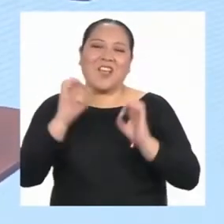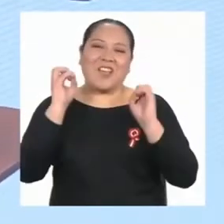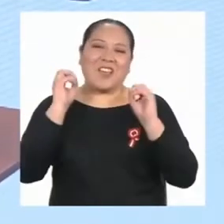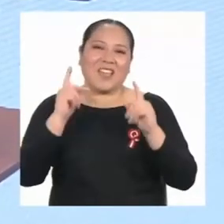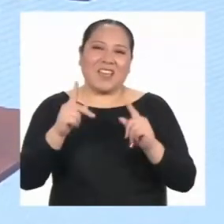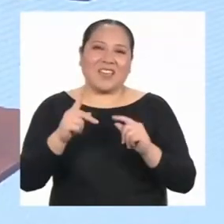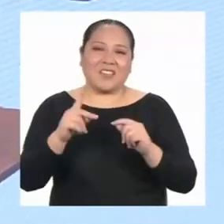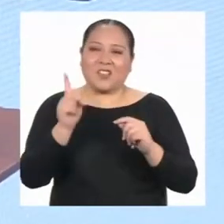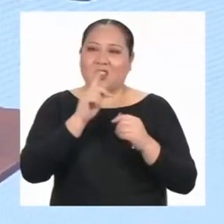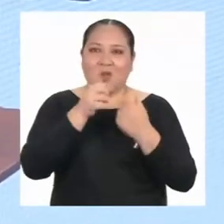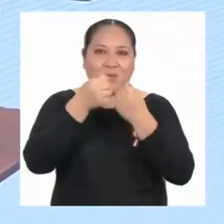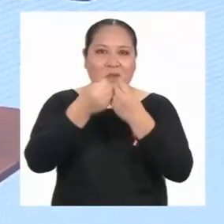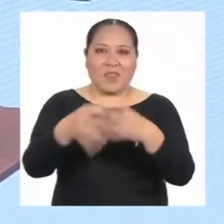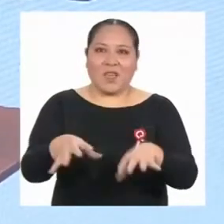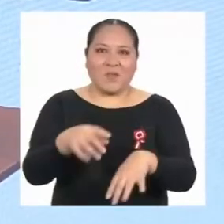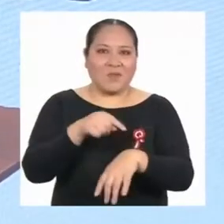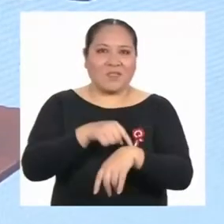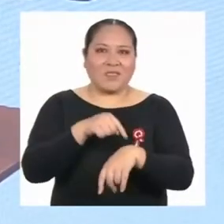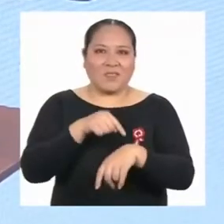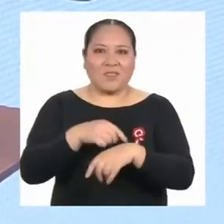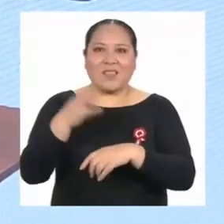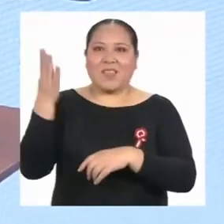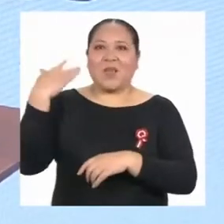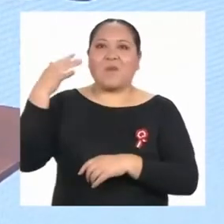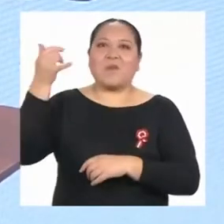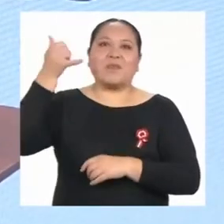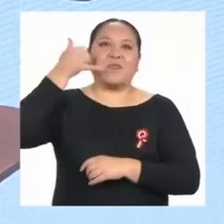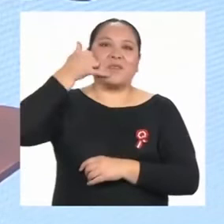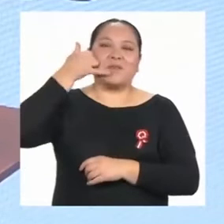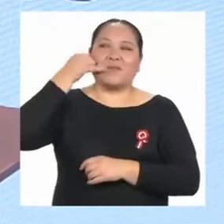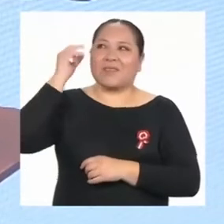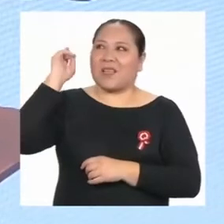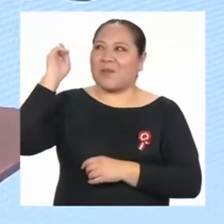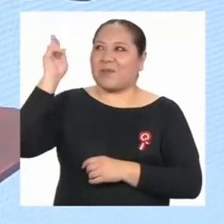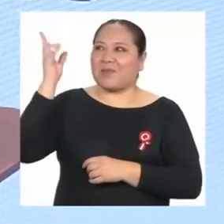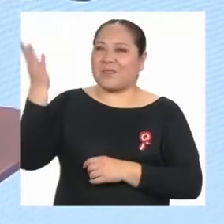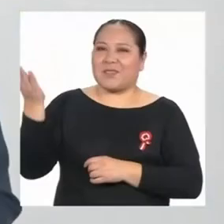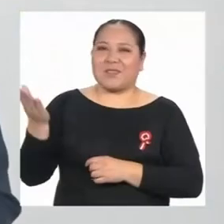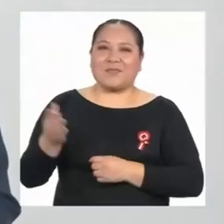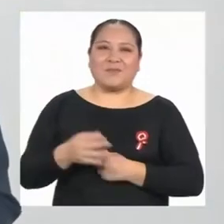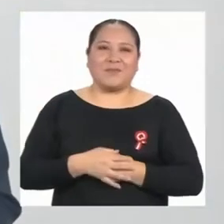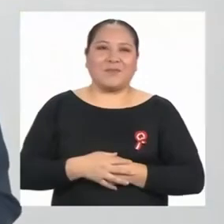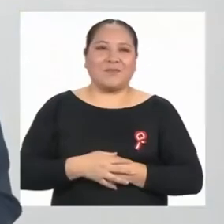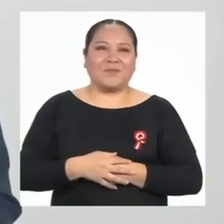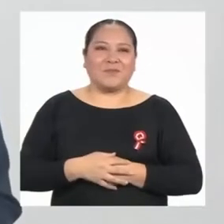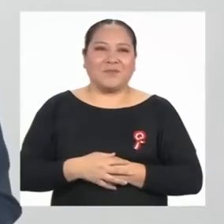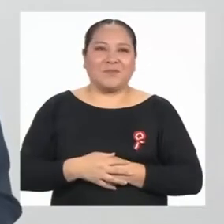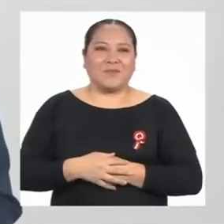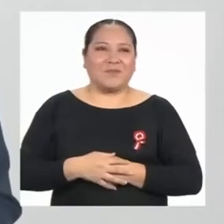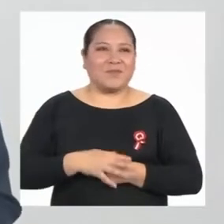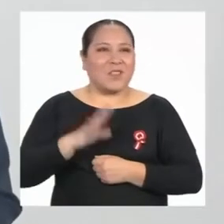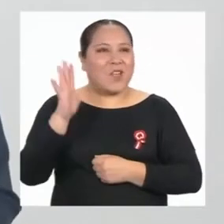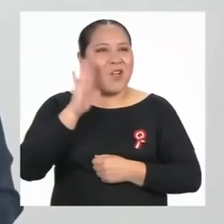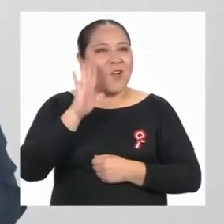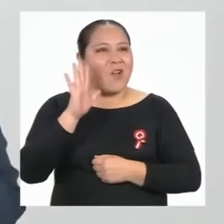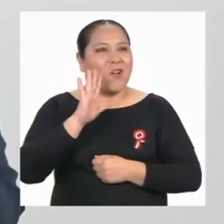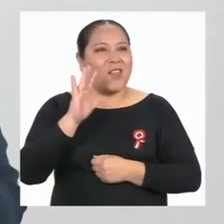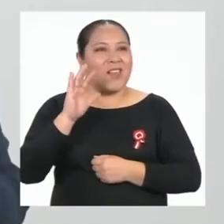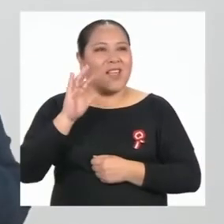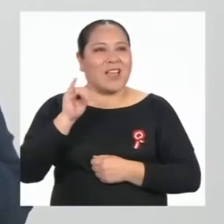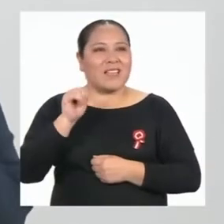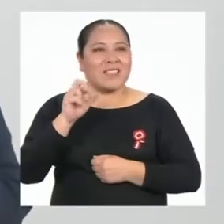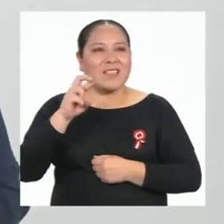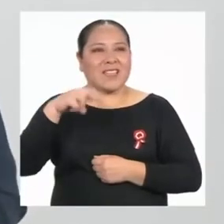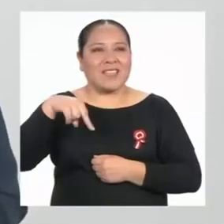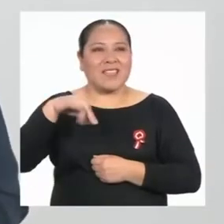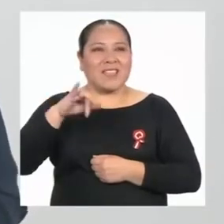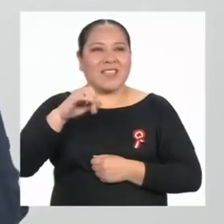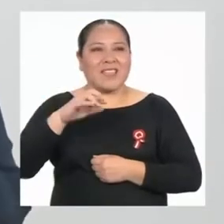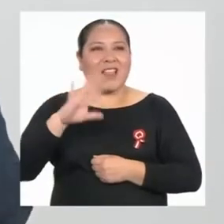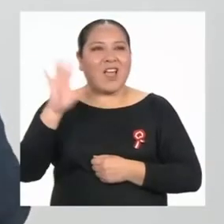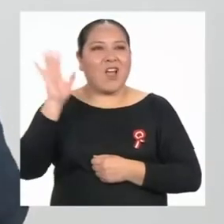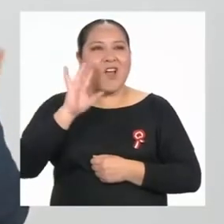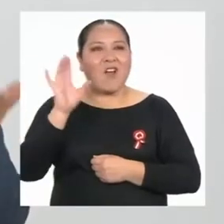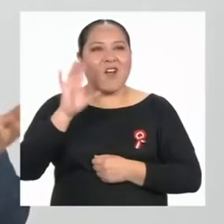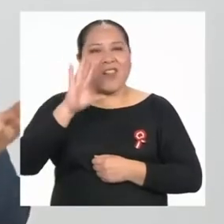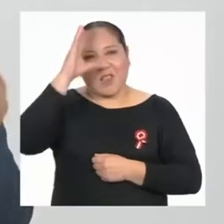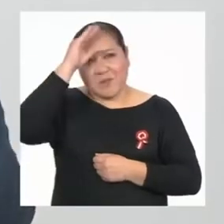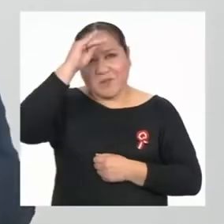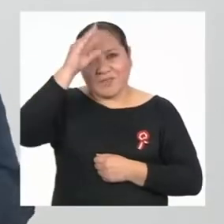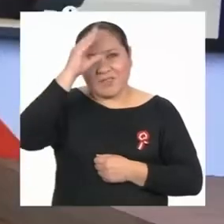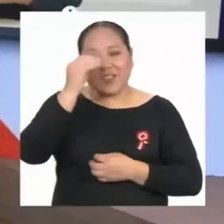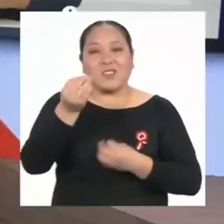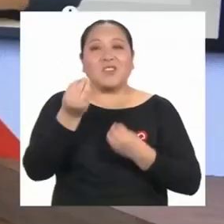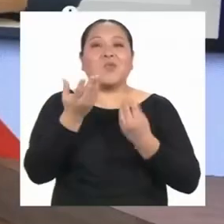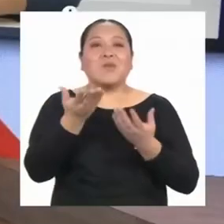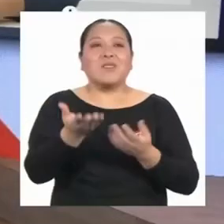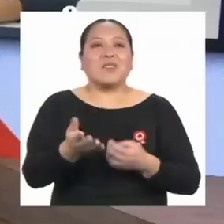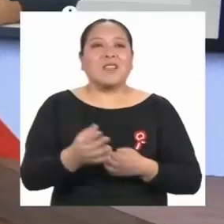Entonces, no perdamos más tiempo y llamemos a la profesora. ¡Hola, Yanira! ¡Hola, chicas y chicos! ¿Cómo